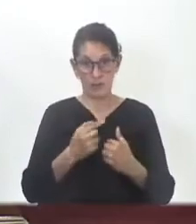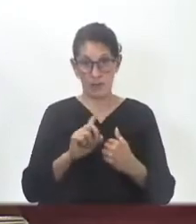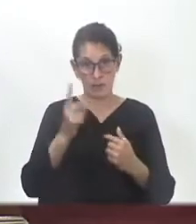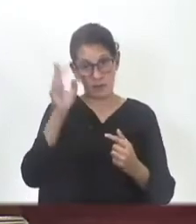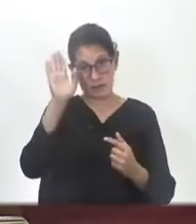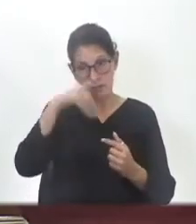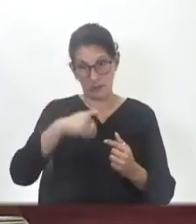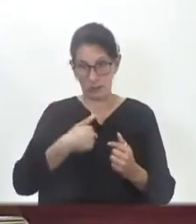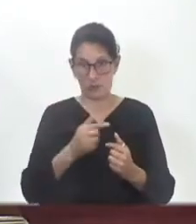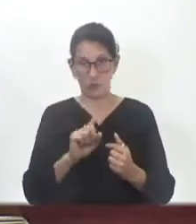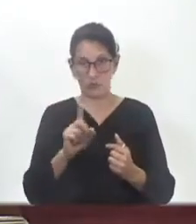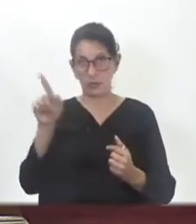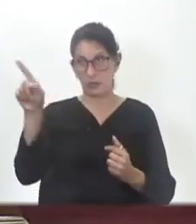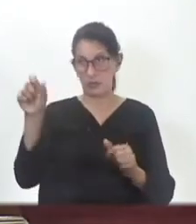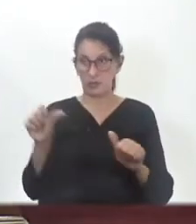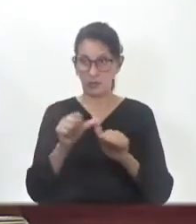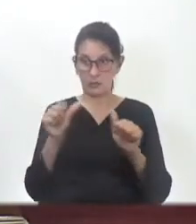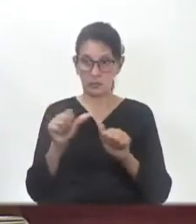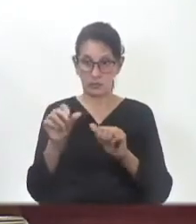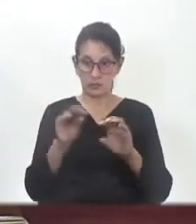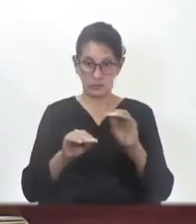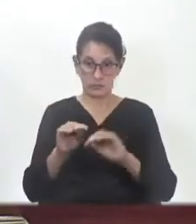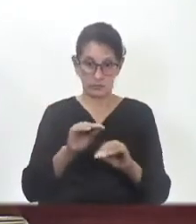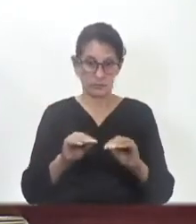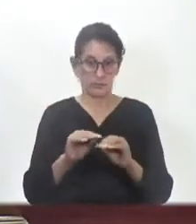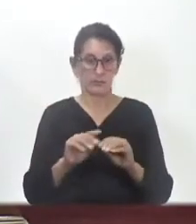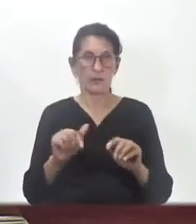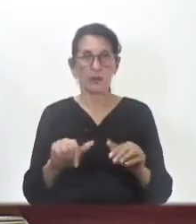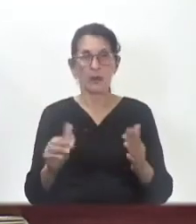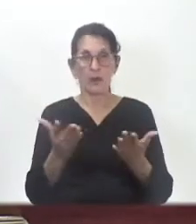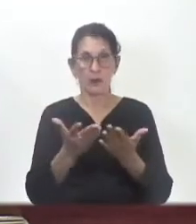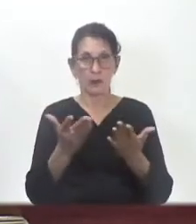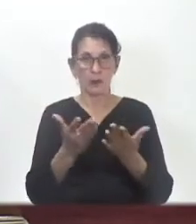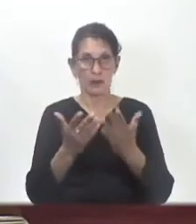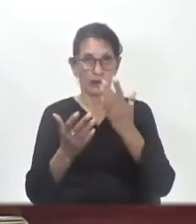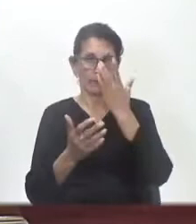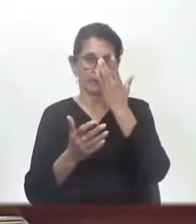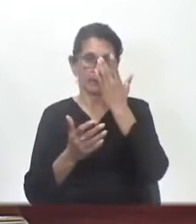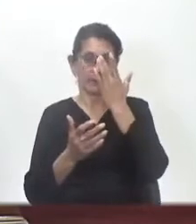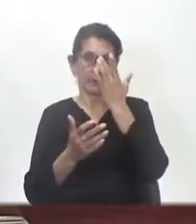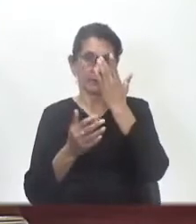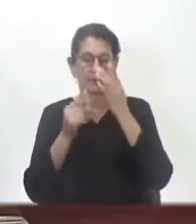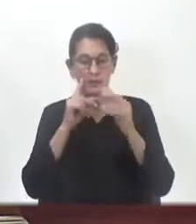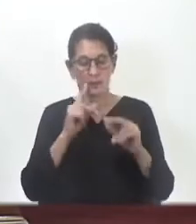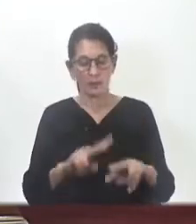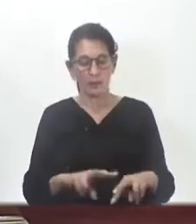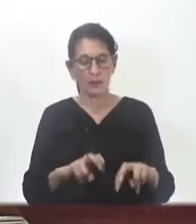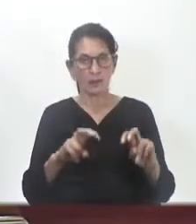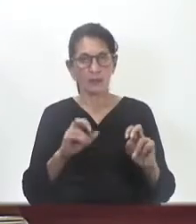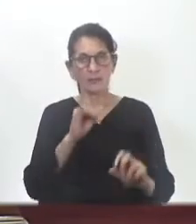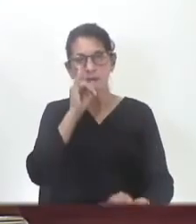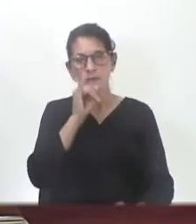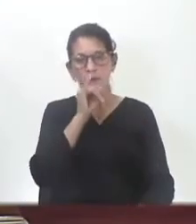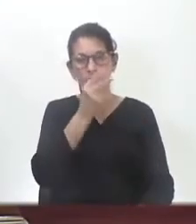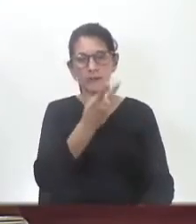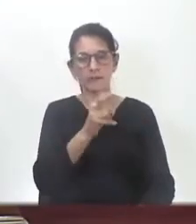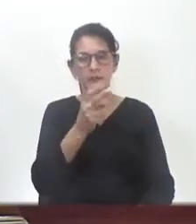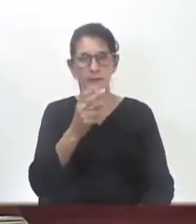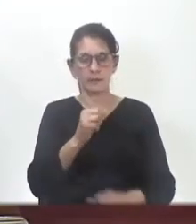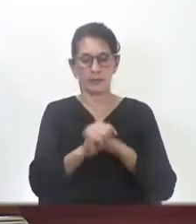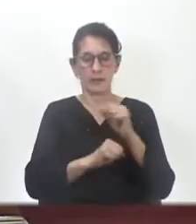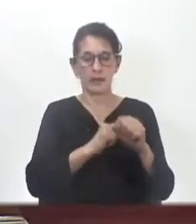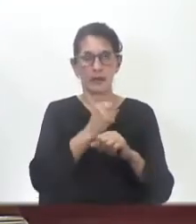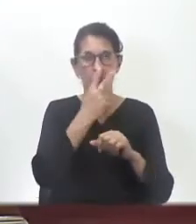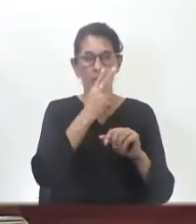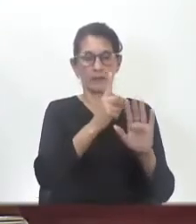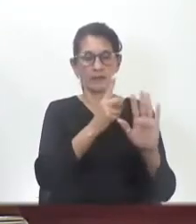Ahora vamos a hacer acá un análisis del informe del 2020. En el año 2016 se realizó